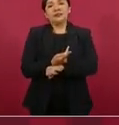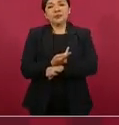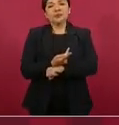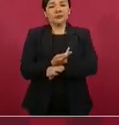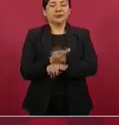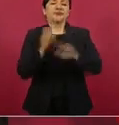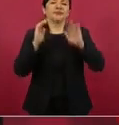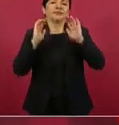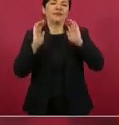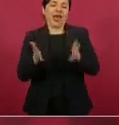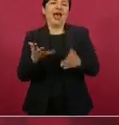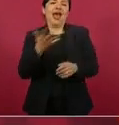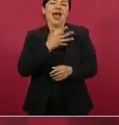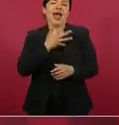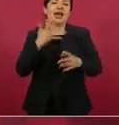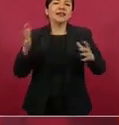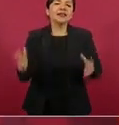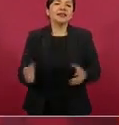salvamos